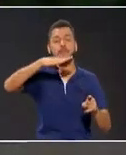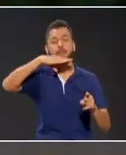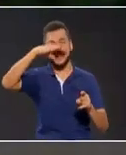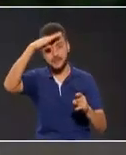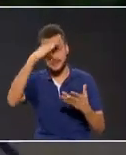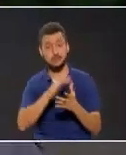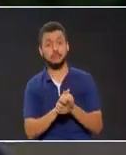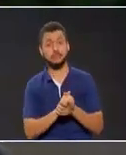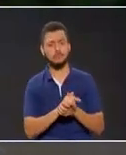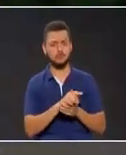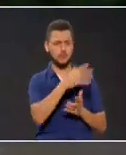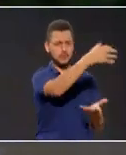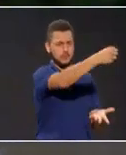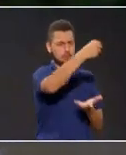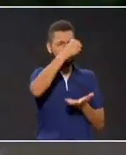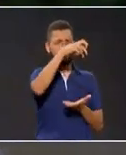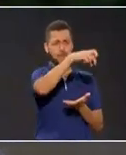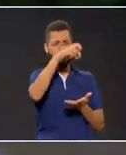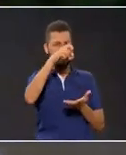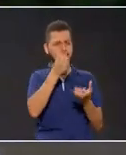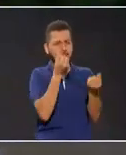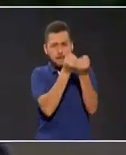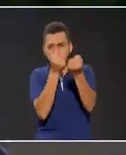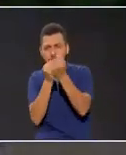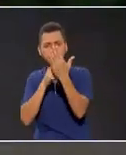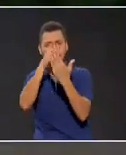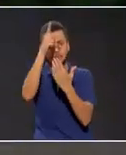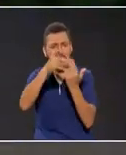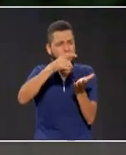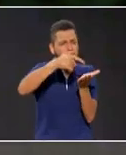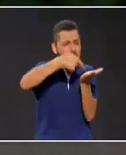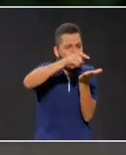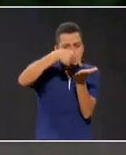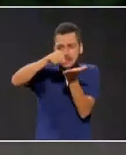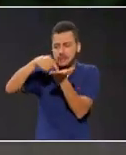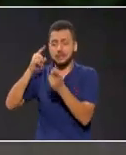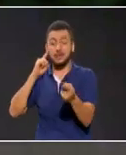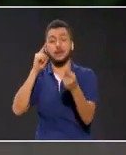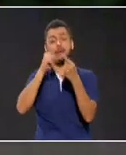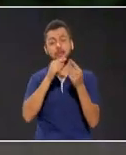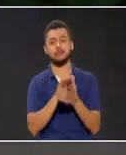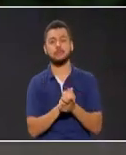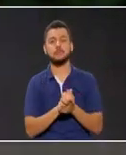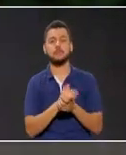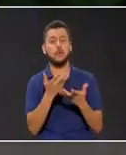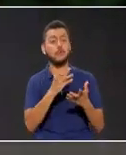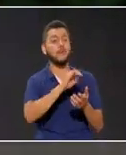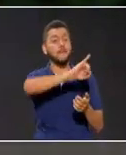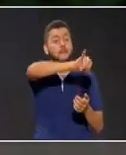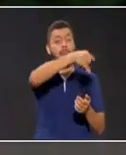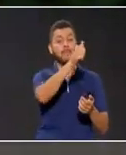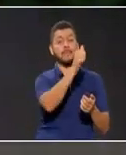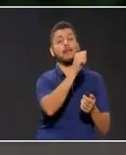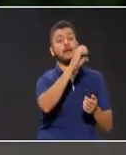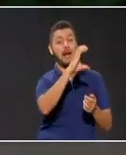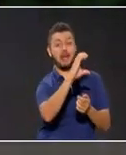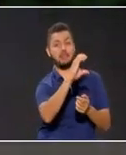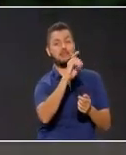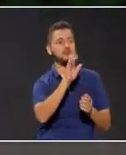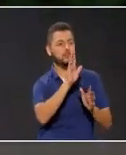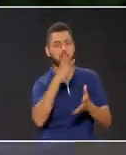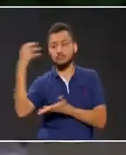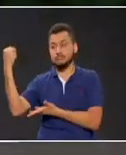través de ese mecanismo de participación las escojan. Nuestra propuesta es asignarle a cada Junta de Acción Comunal o a cada barrio de